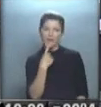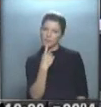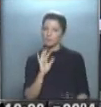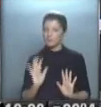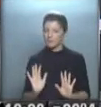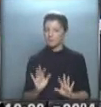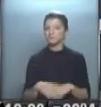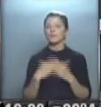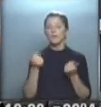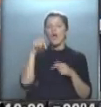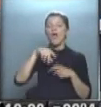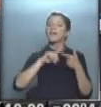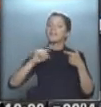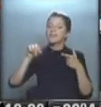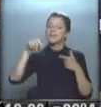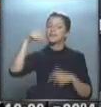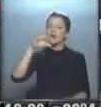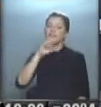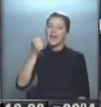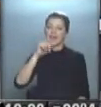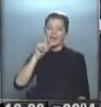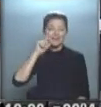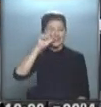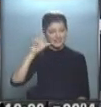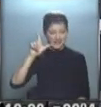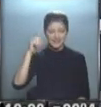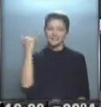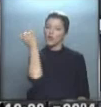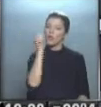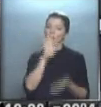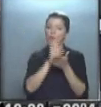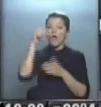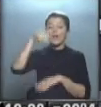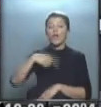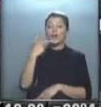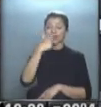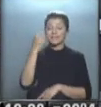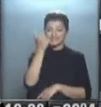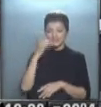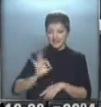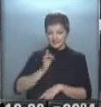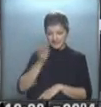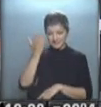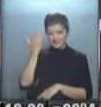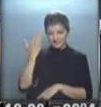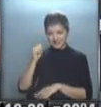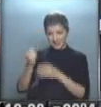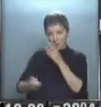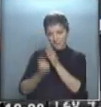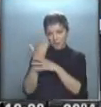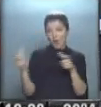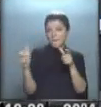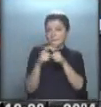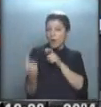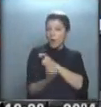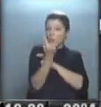vamos ahora a nuestro móvil. Allí está Ariel Magiena. Les decíamos que hoy se cumplen 36 años desde la primera vuelta, desde el primer